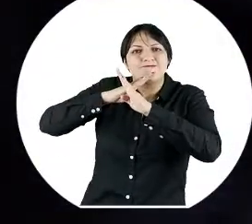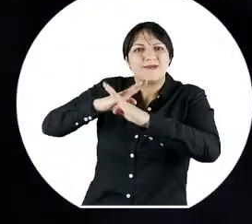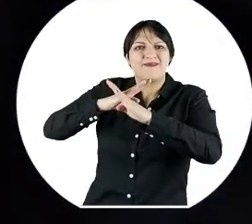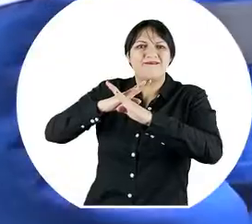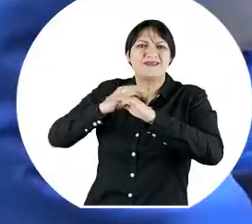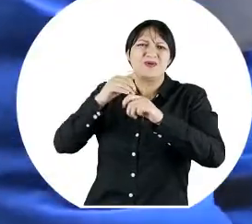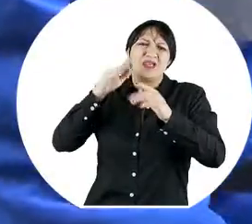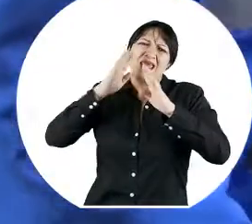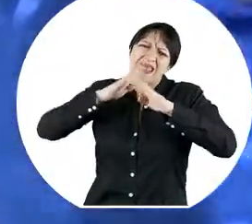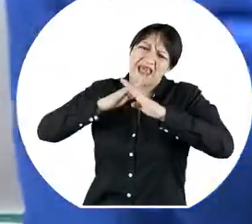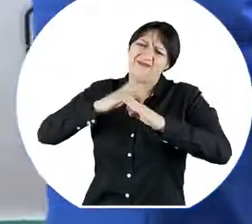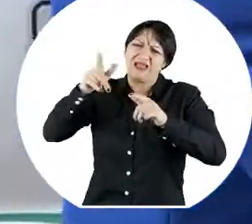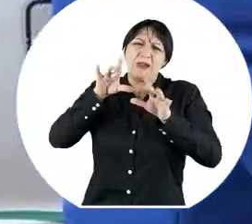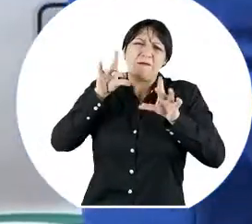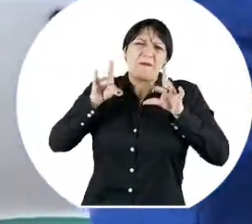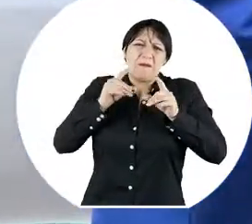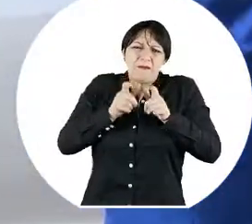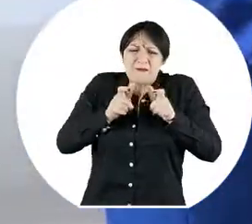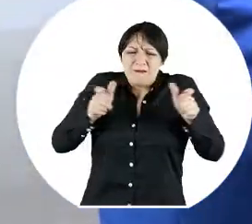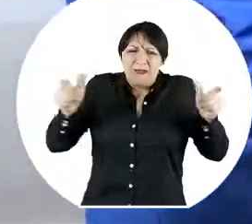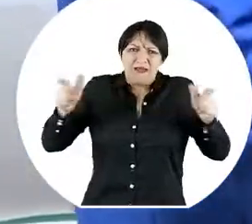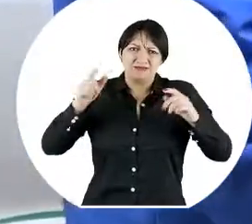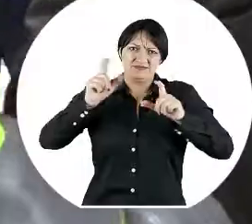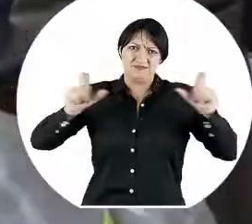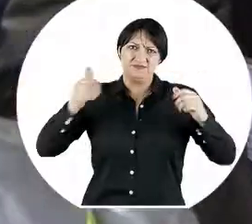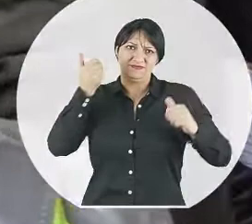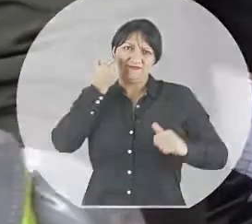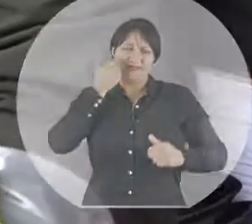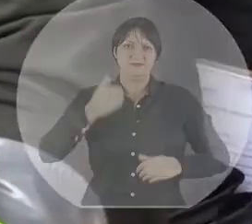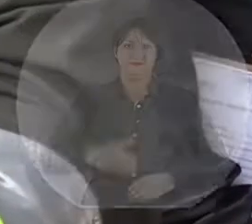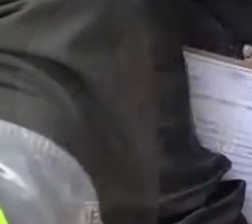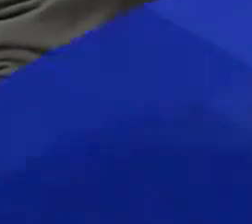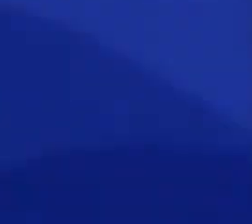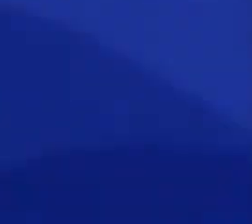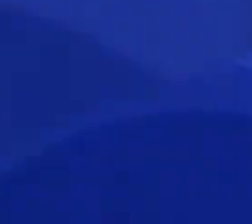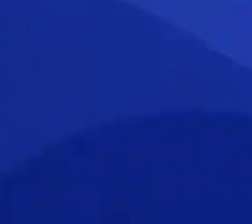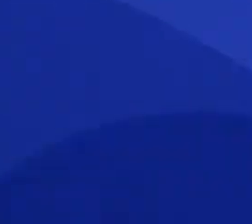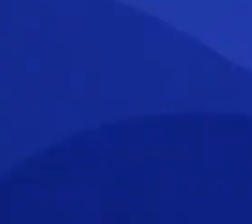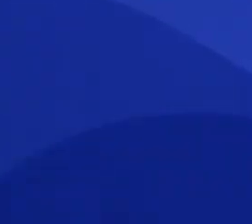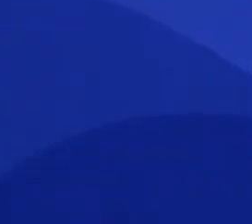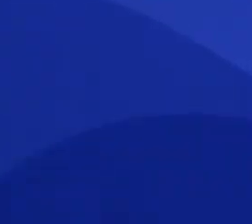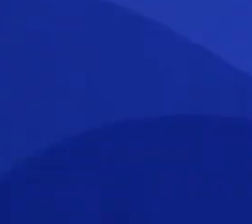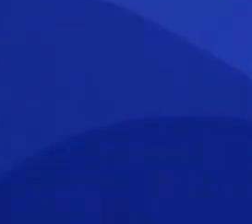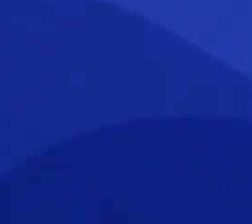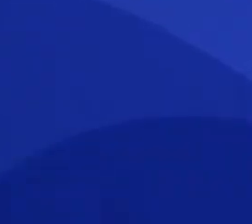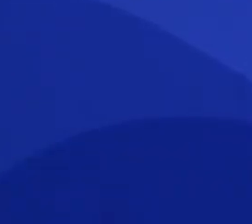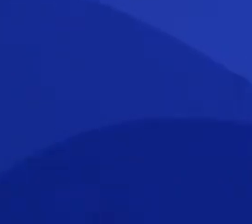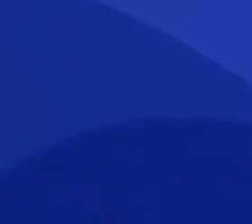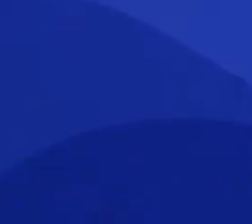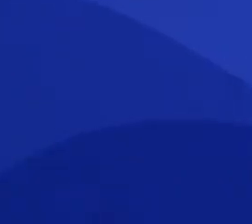todo esto que se está haciendo para la prevención y la mitigación del virus.